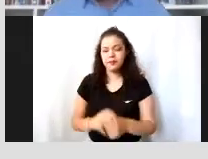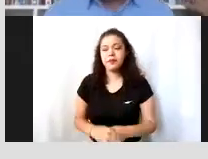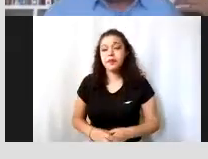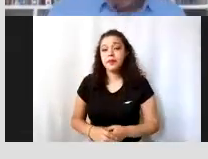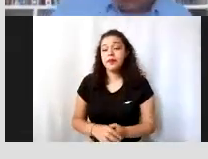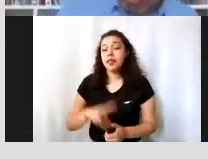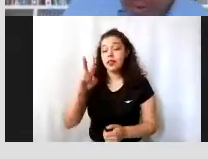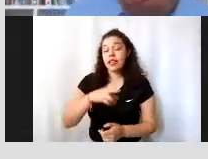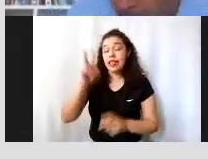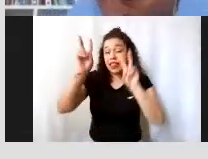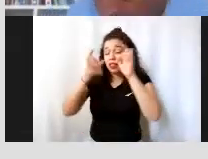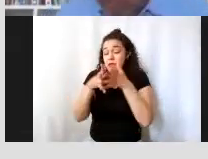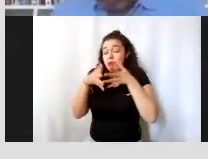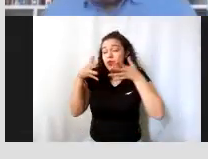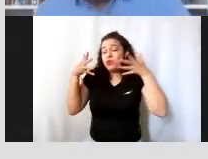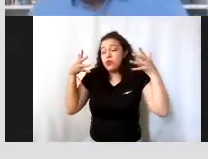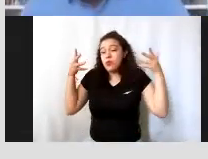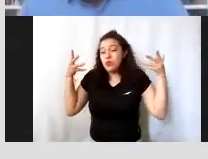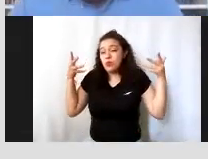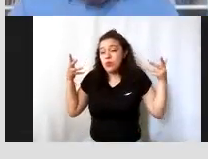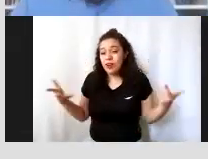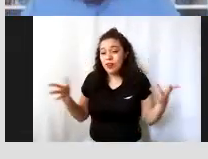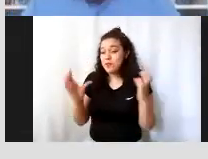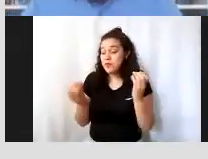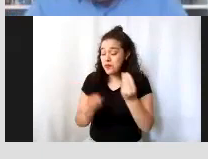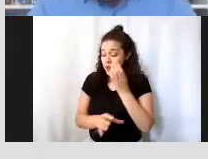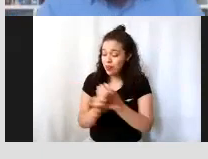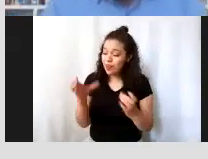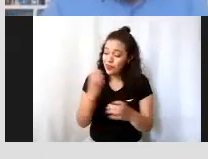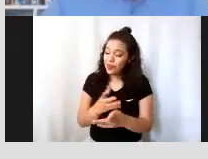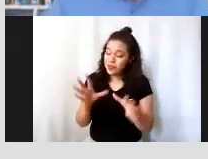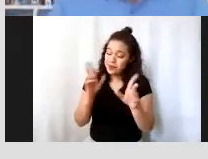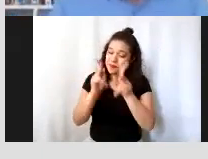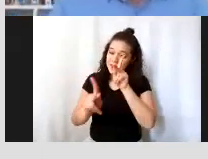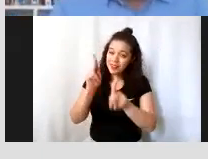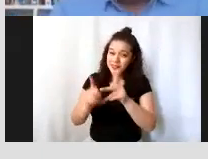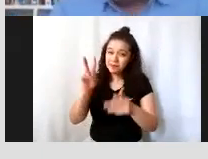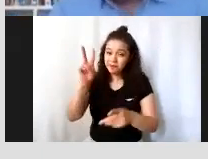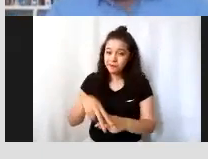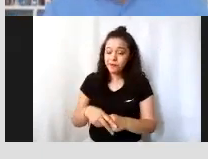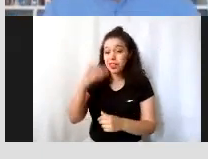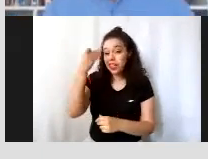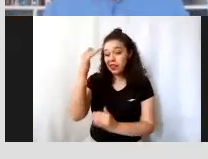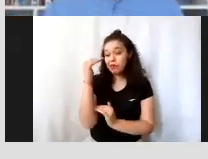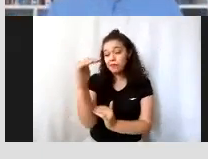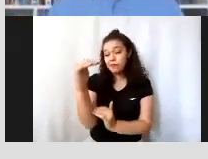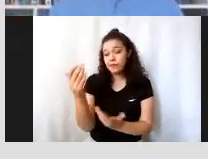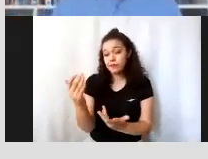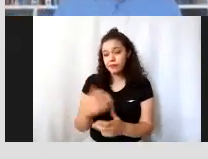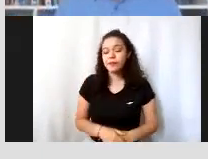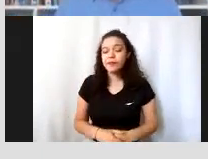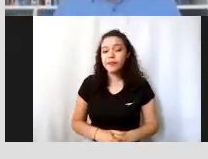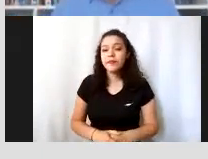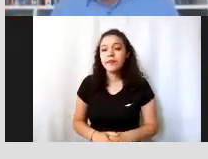este tema es amplísimo, da para muchísimo, de verdad, para mucho. El tiempo es limitado, pero bueno, me